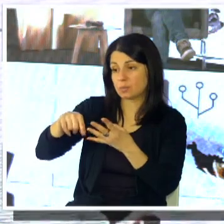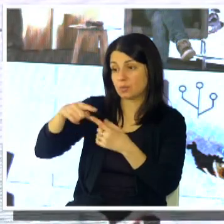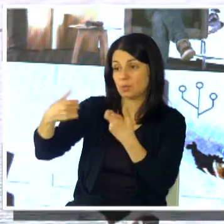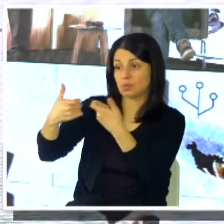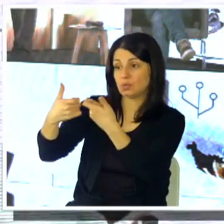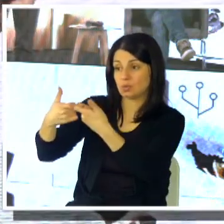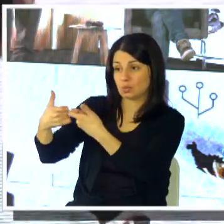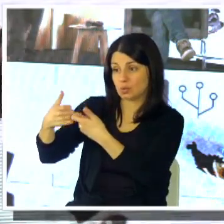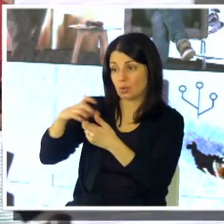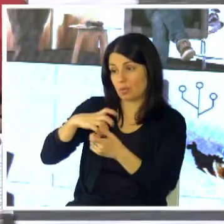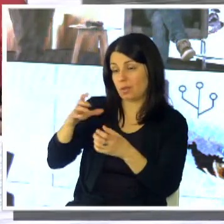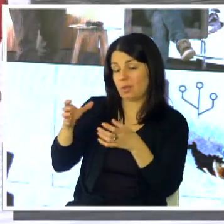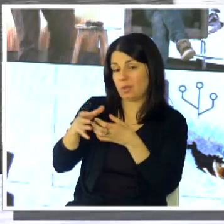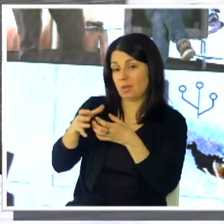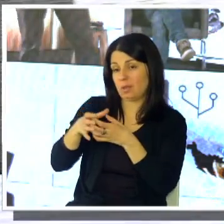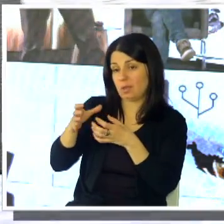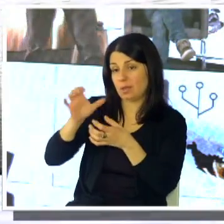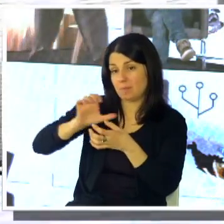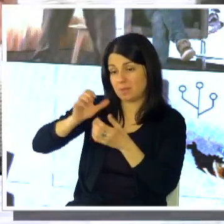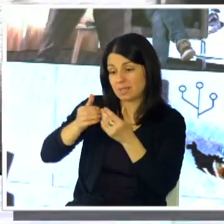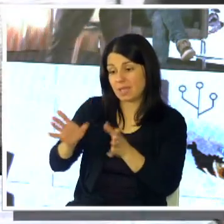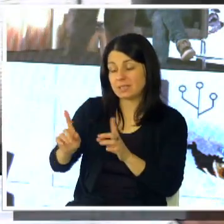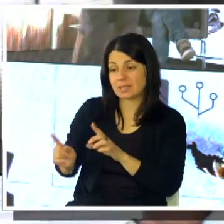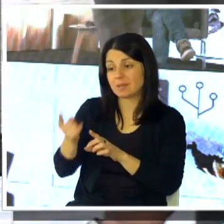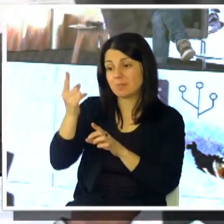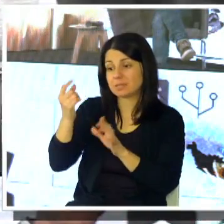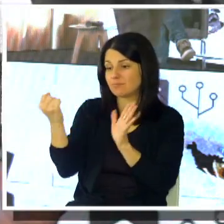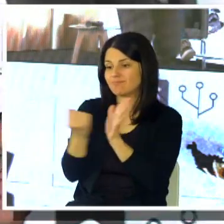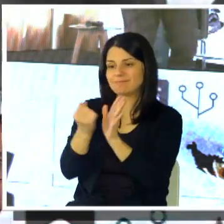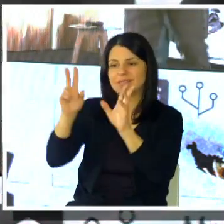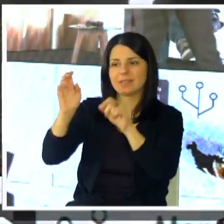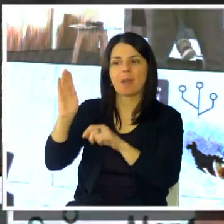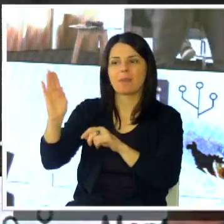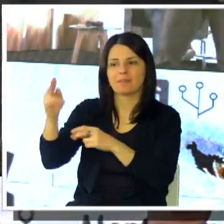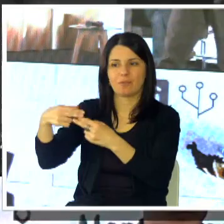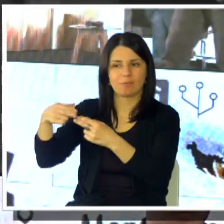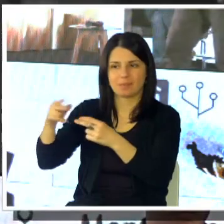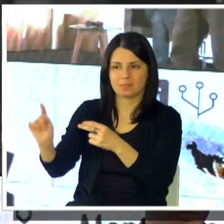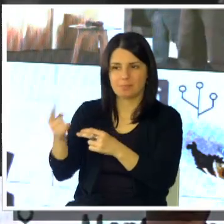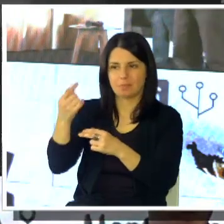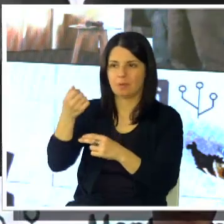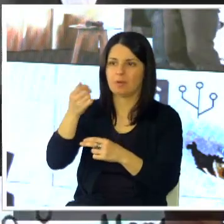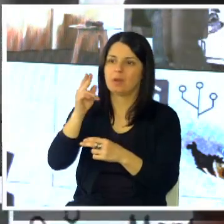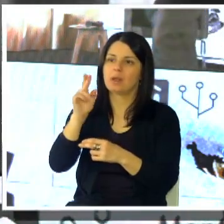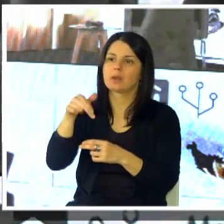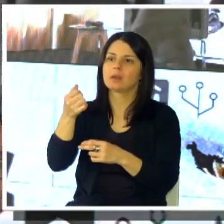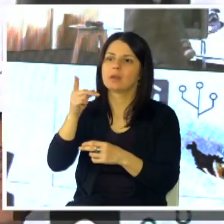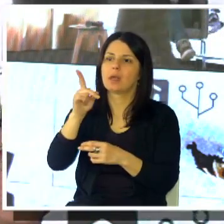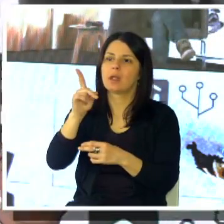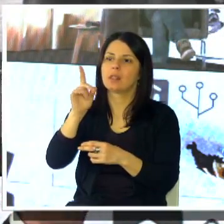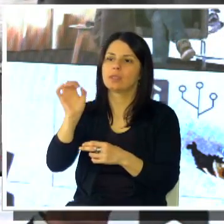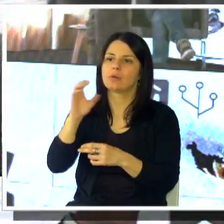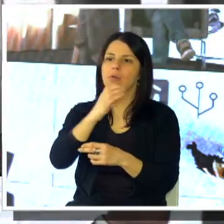socios del consorcio inicial que marcaron los estándares de la plataforma, Arnaldo Castro, su representante local,